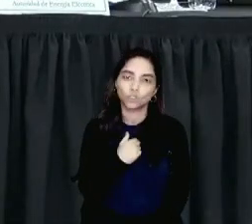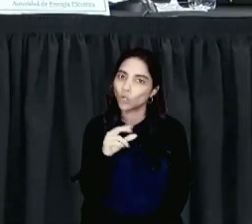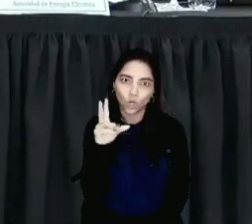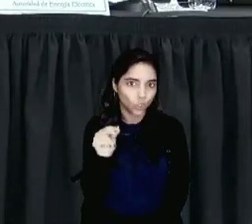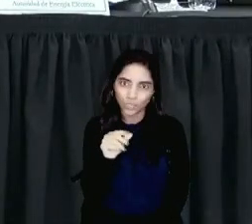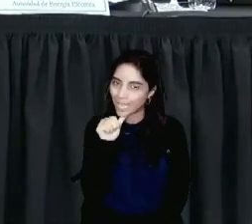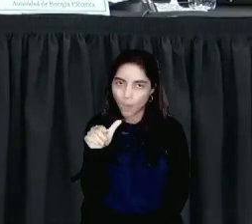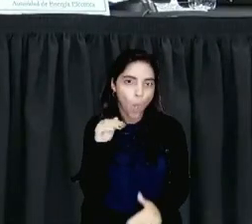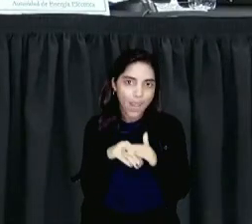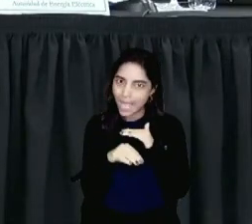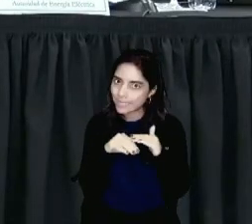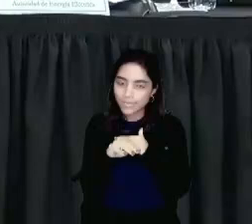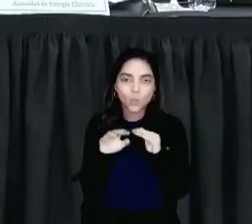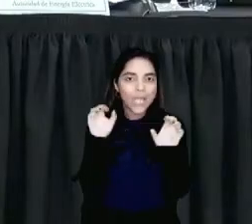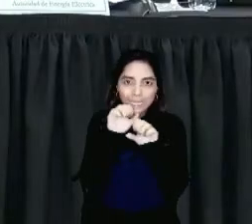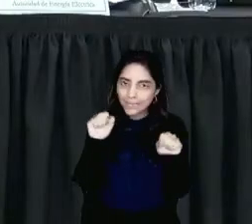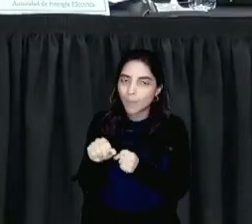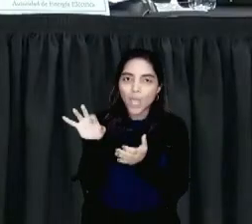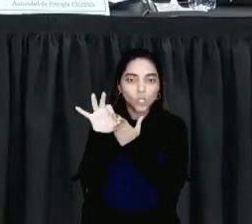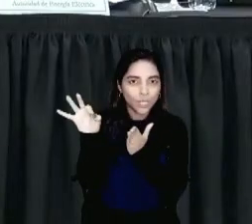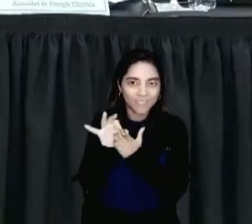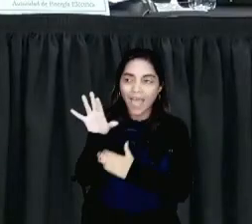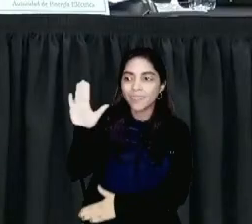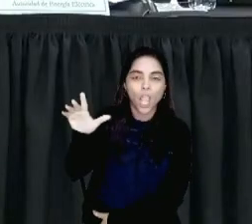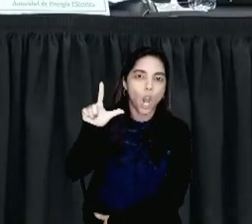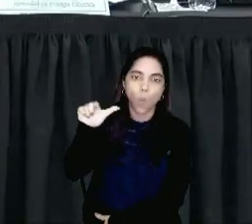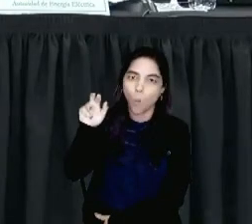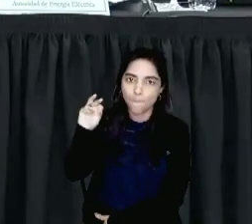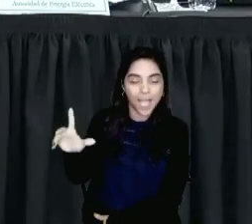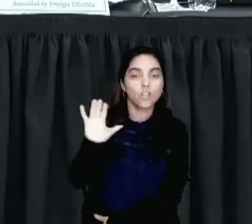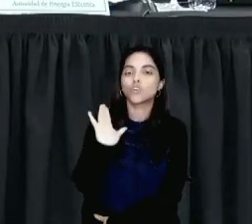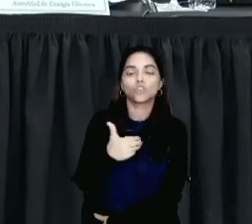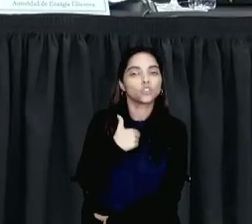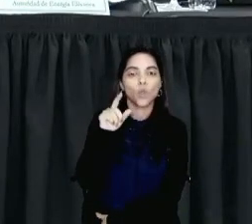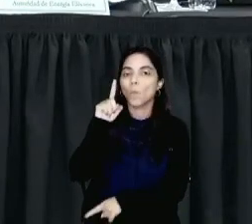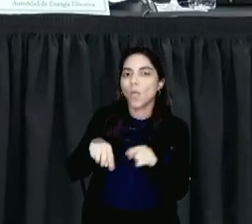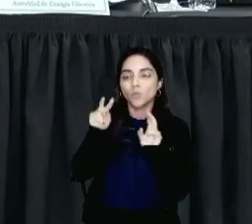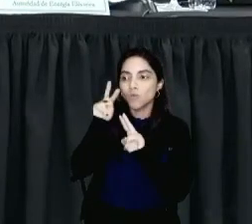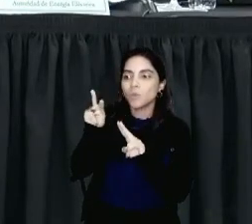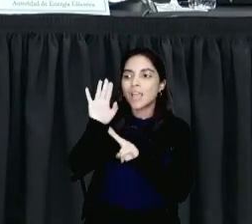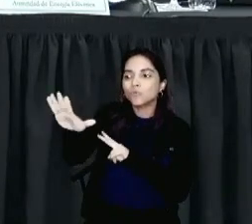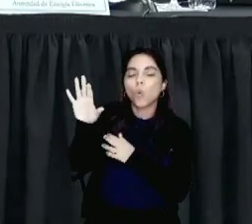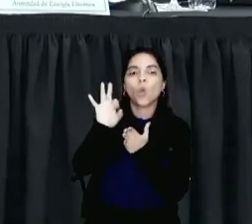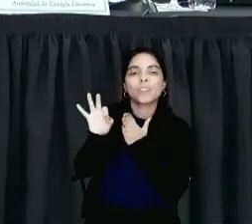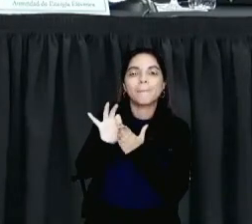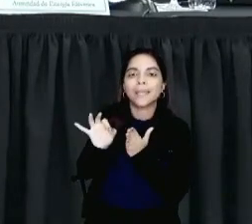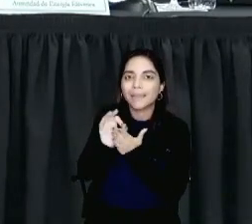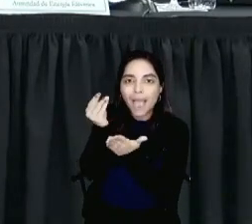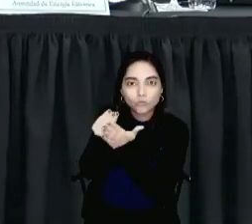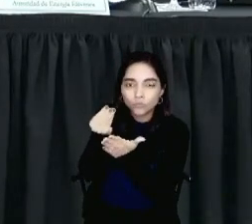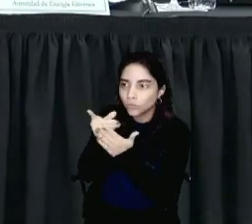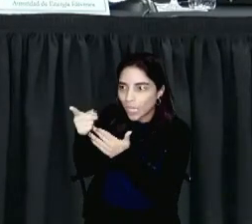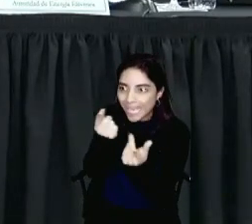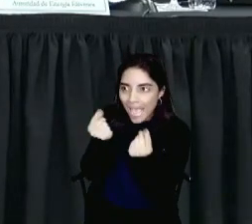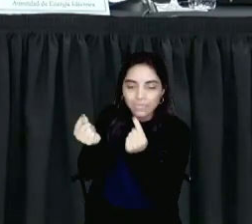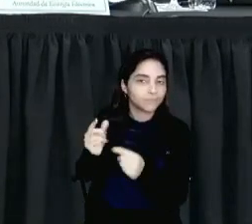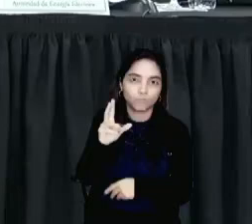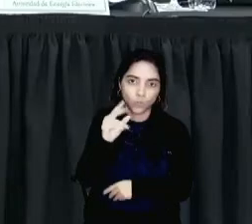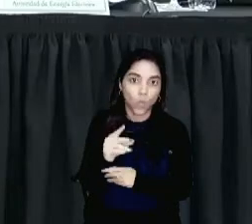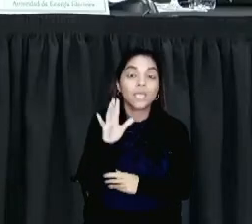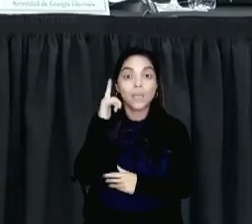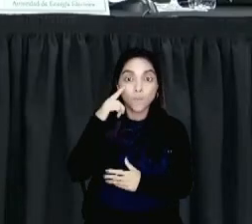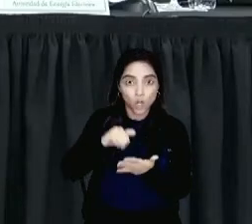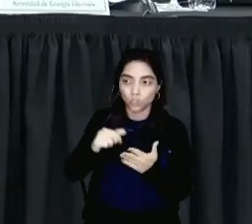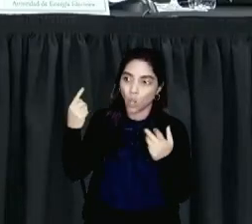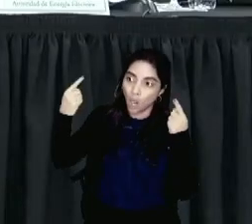acceso a los sistemas de contabilidad del umaa no los podemos supervisar tanto es así que tenemos una disputa a lo mejor ferm no puede hablar